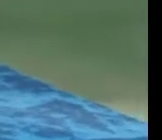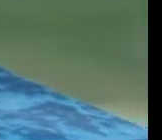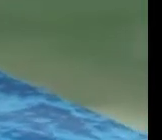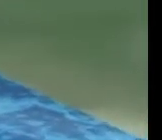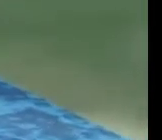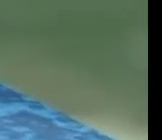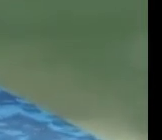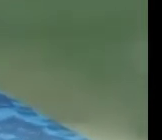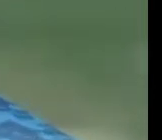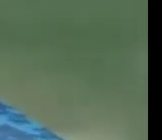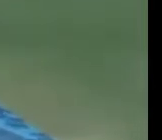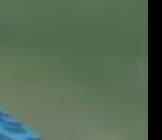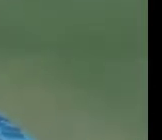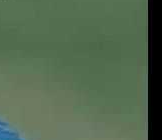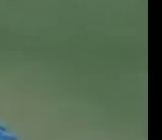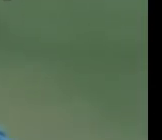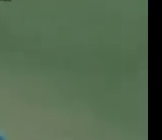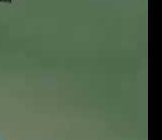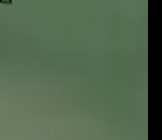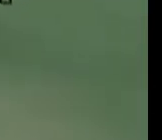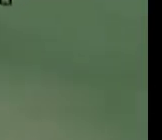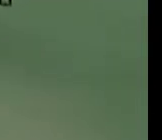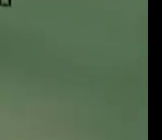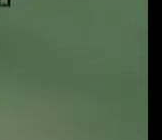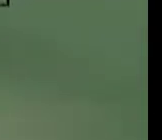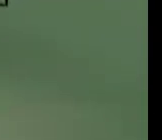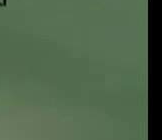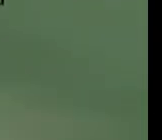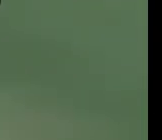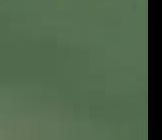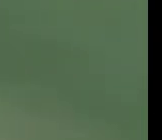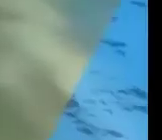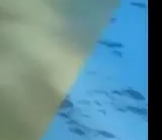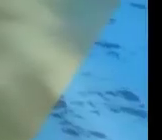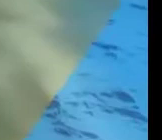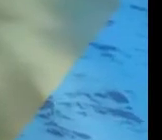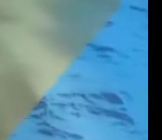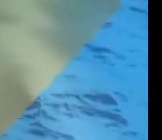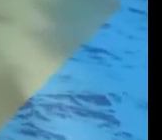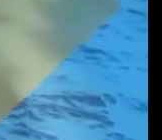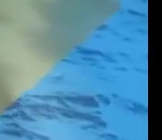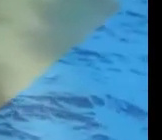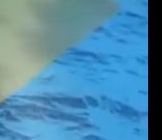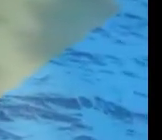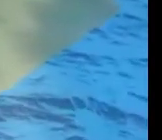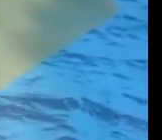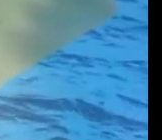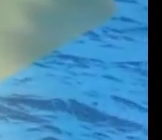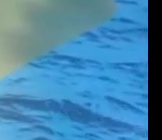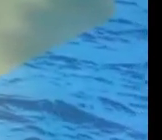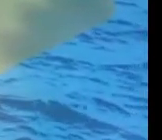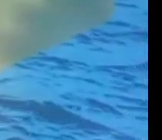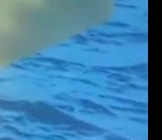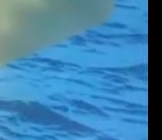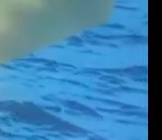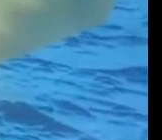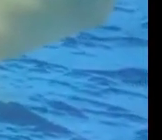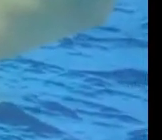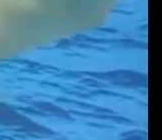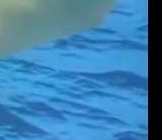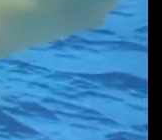La compañía que avanzaba detrás del tanque enemigo se retira. Los efectivos que avanzan sobre los